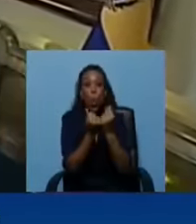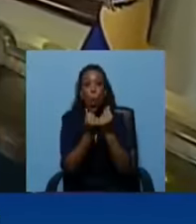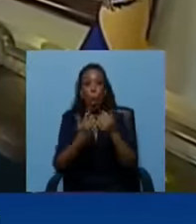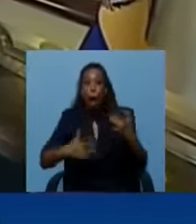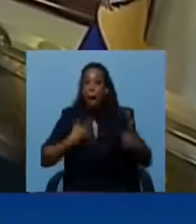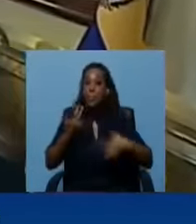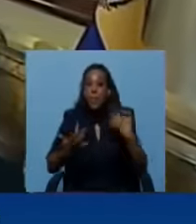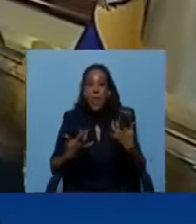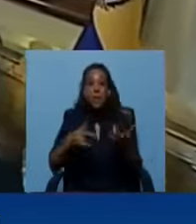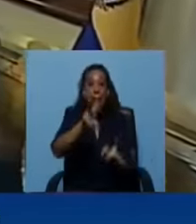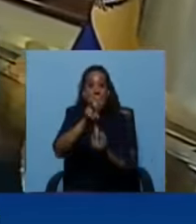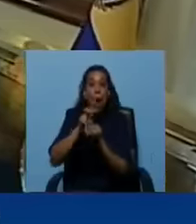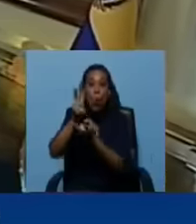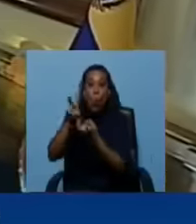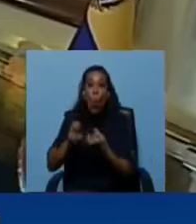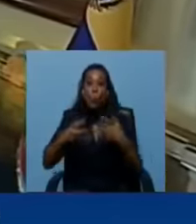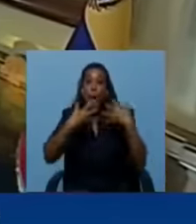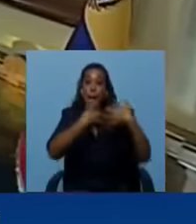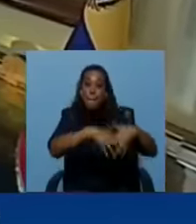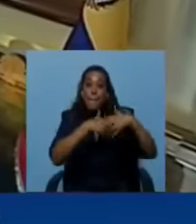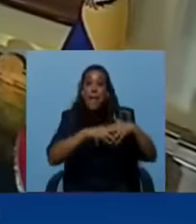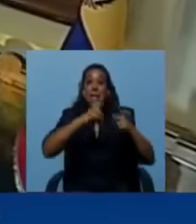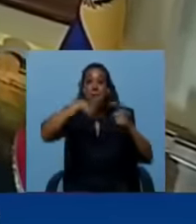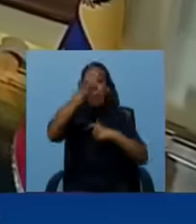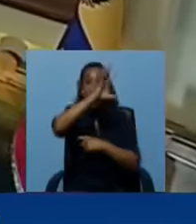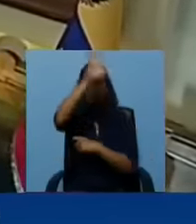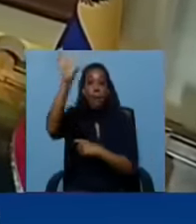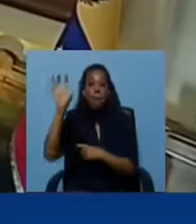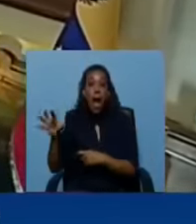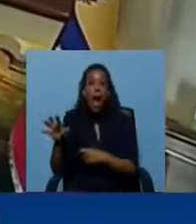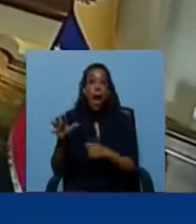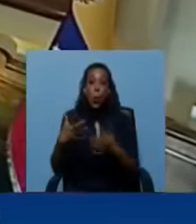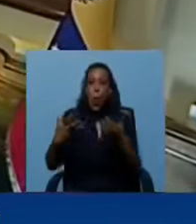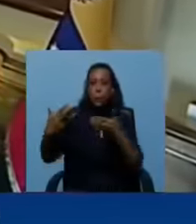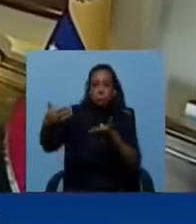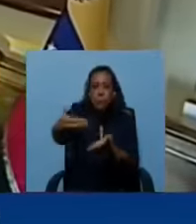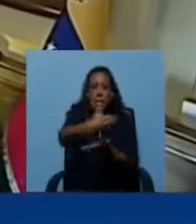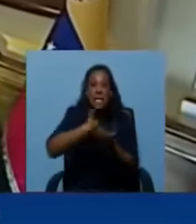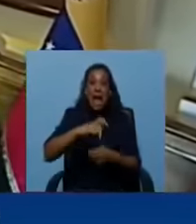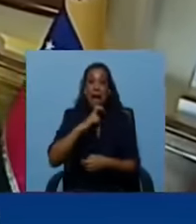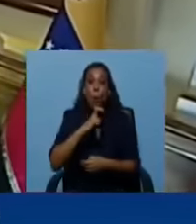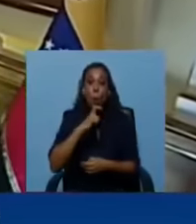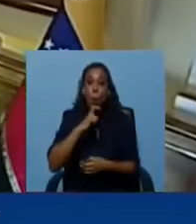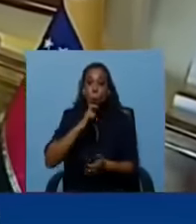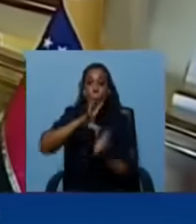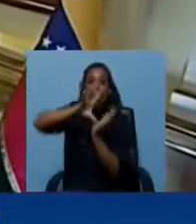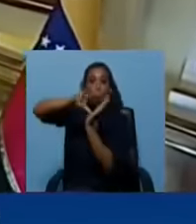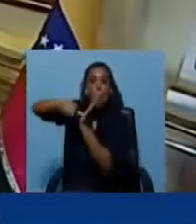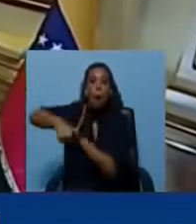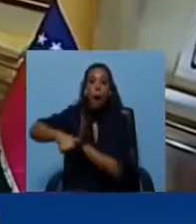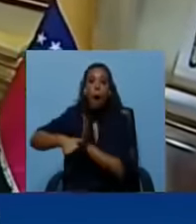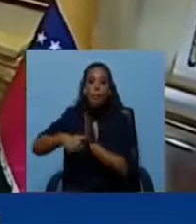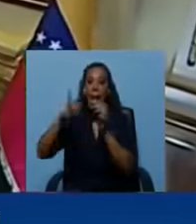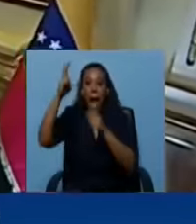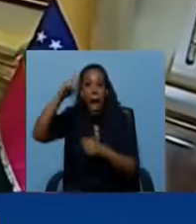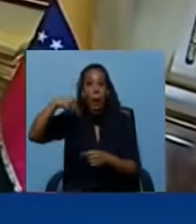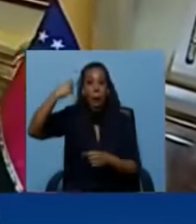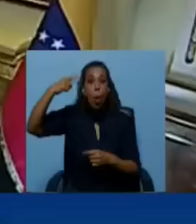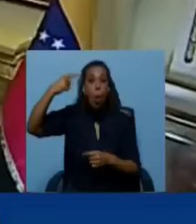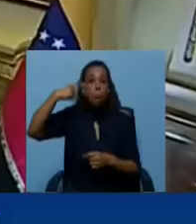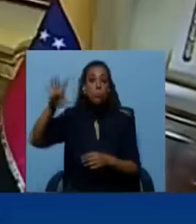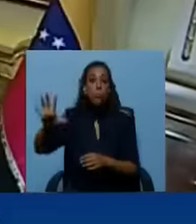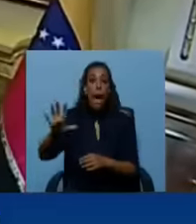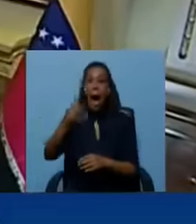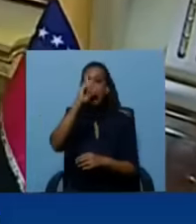activos, recursos, empresas en el exterior, con el secuestro del oro nuestro en Londres,